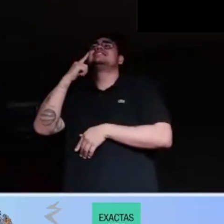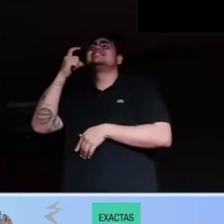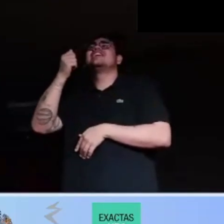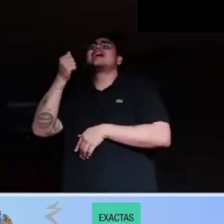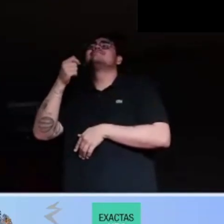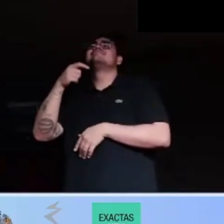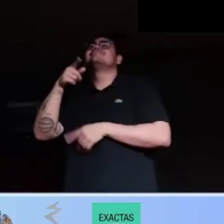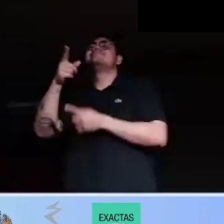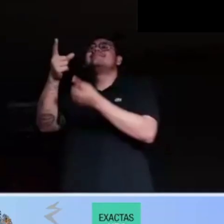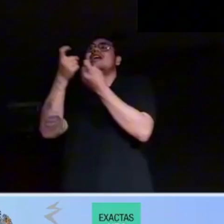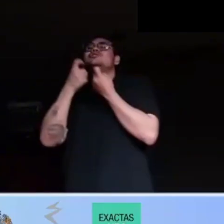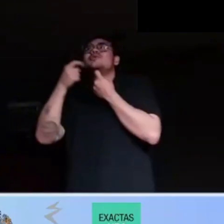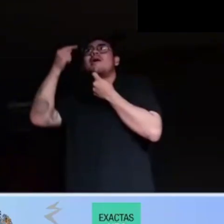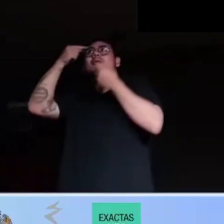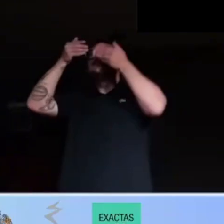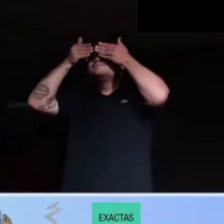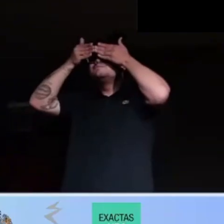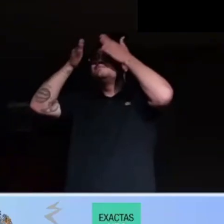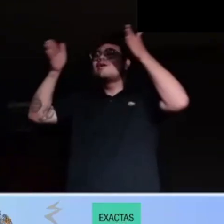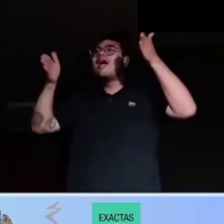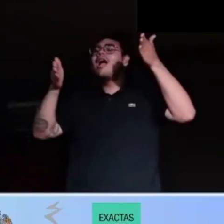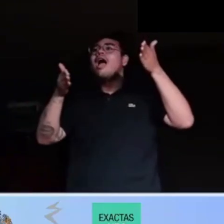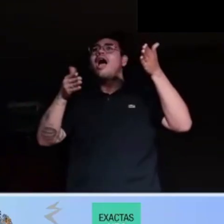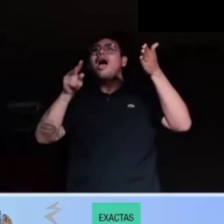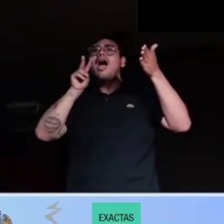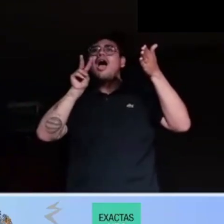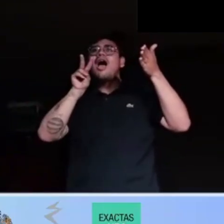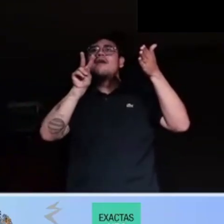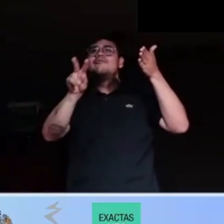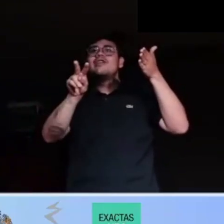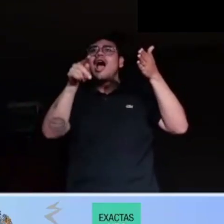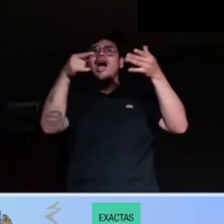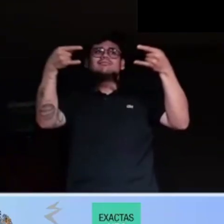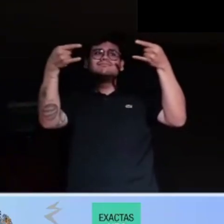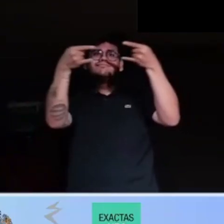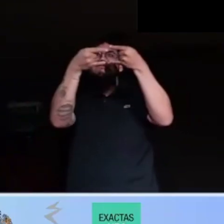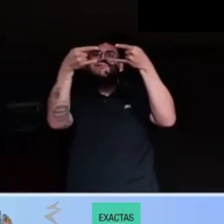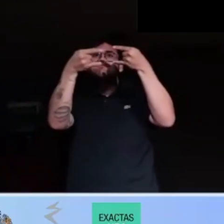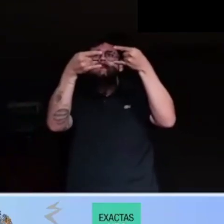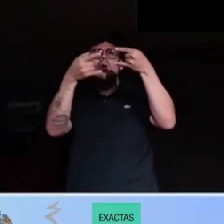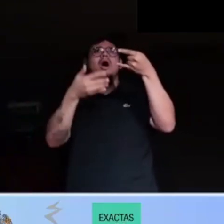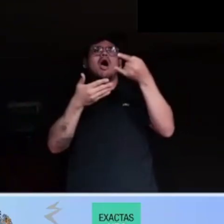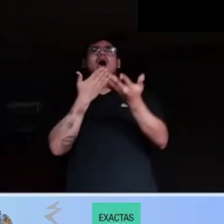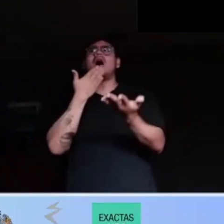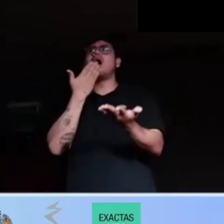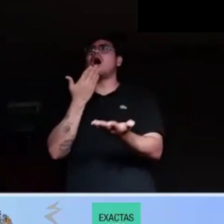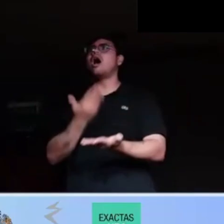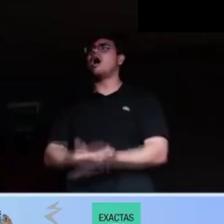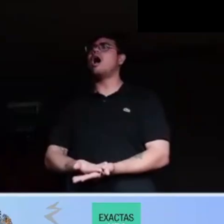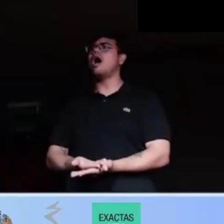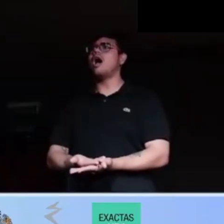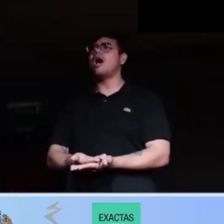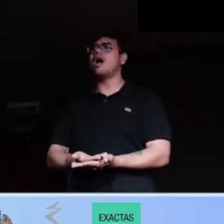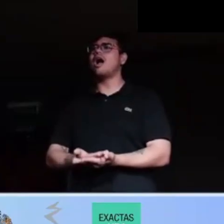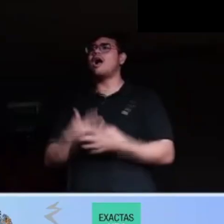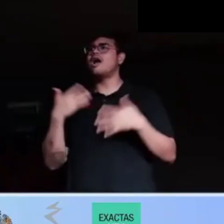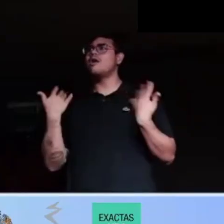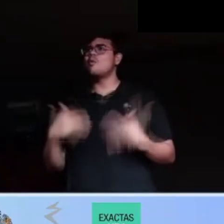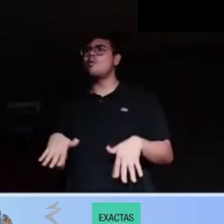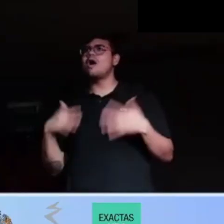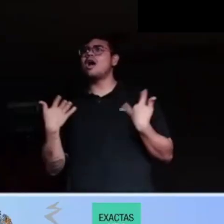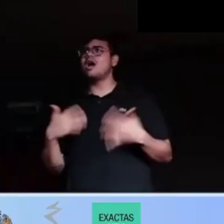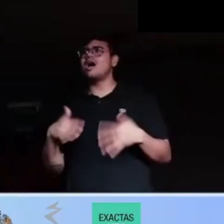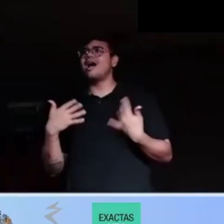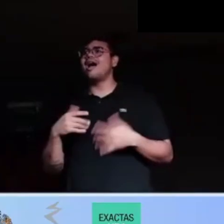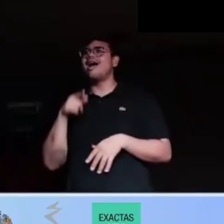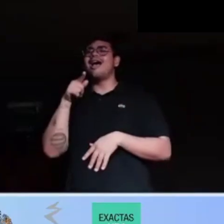imanes. Entonces, para nosotros, llevarnos la cara de, wow, esto que está acá, para mí es maravilloso.